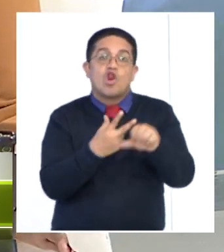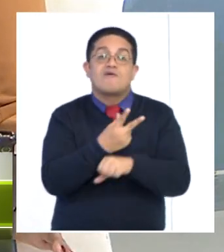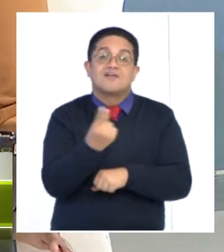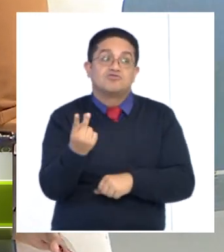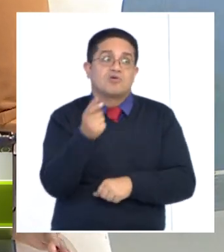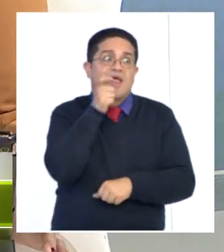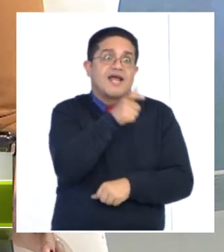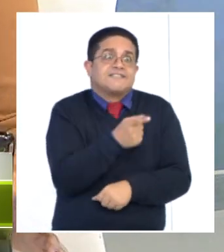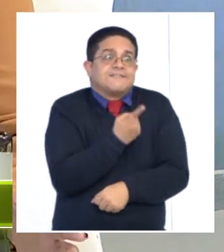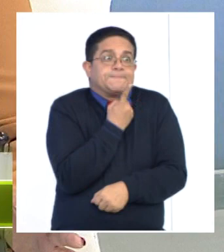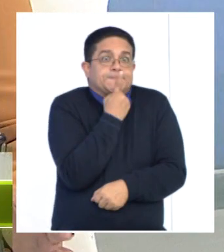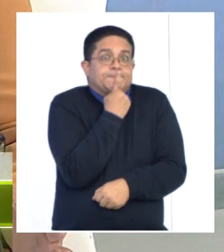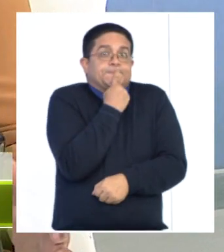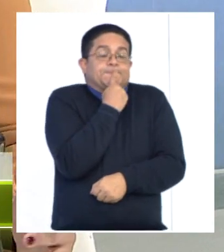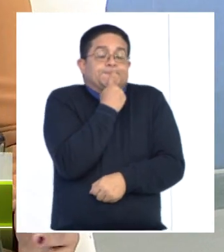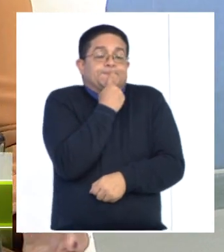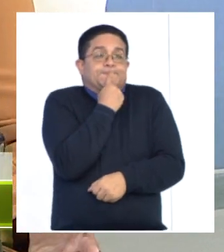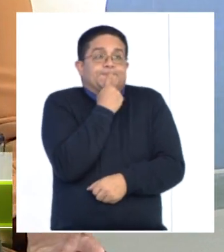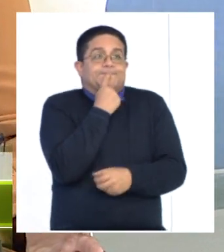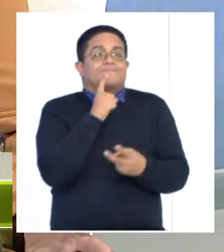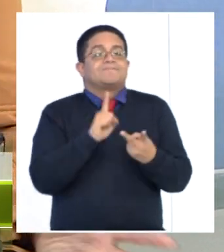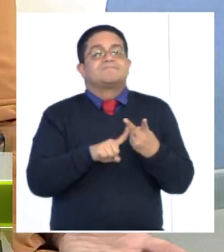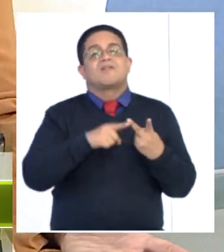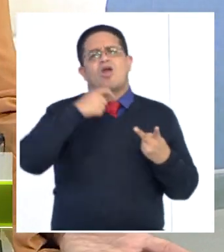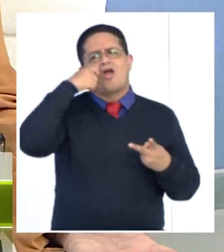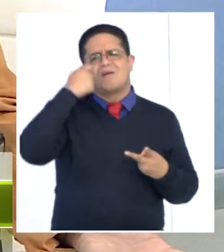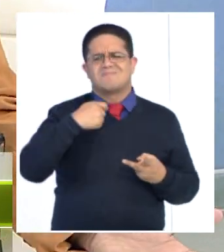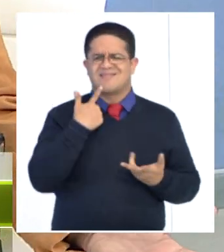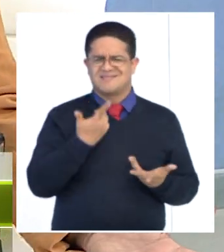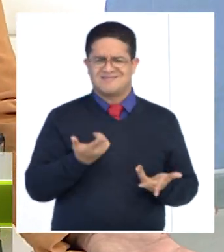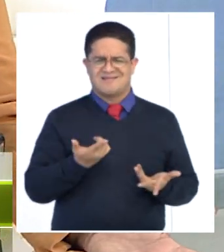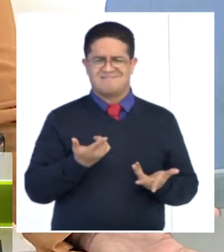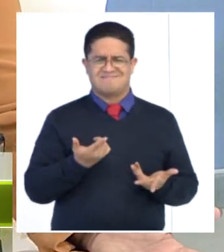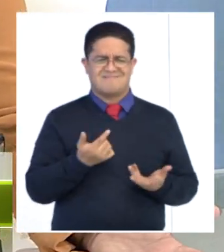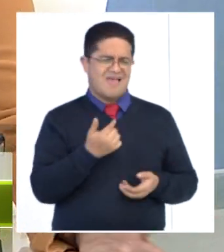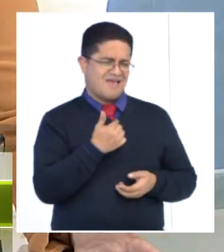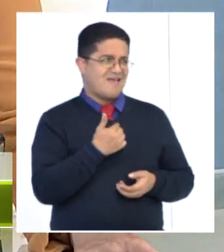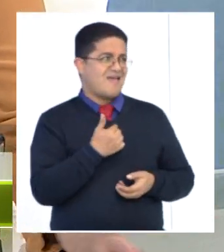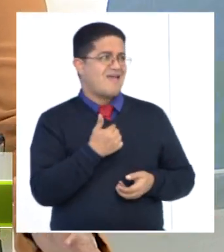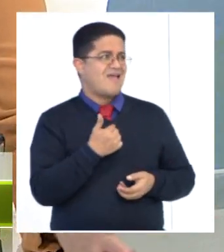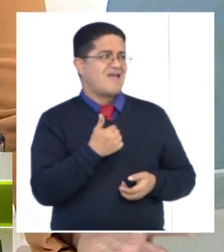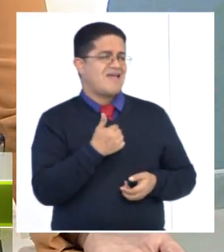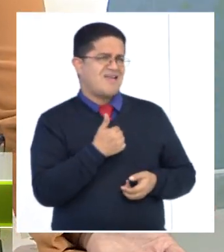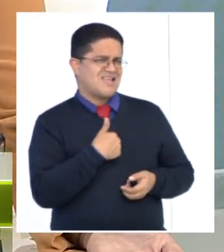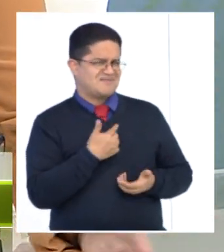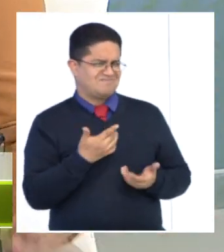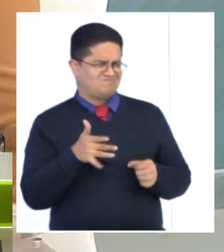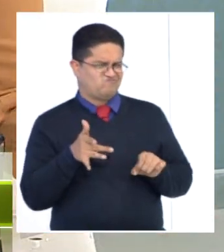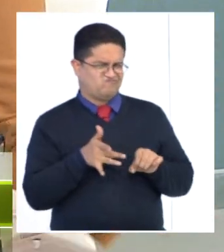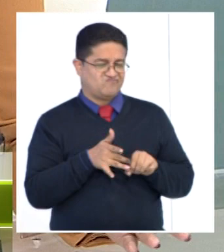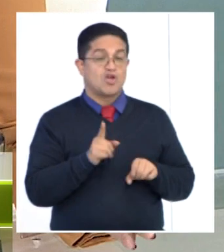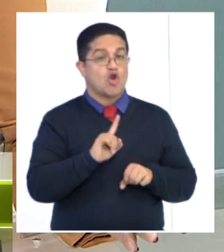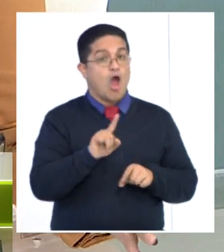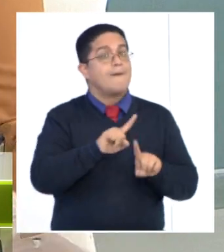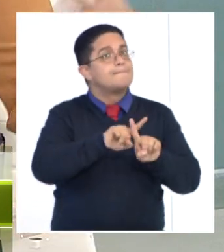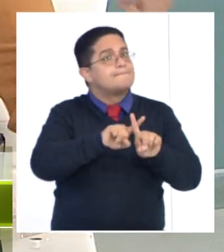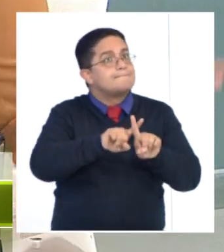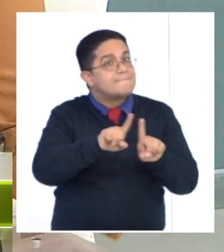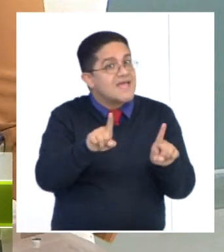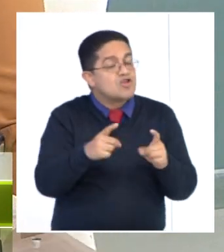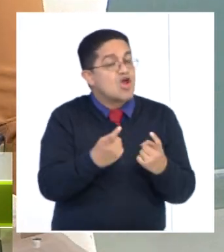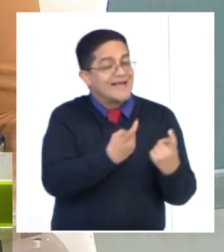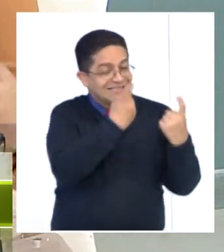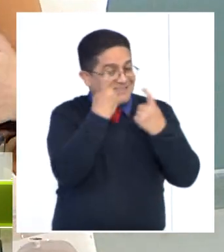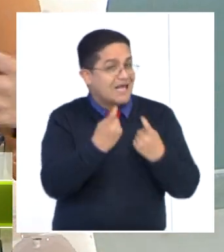tabú. Y de repente uno se lo dice a un caballero y dice, bueno, pero es que a ti no te lo van a hacer. Pero realmente los exámenes a